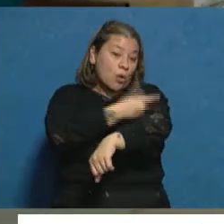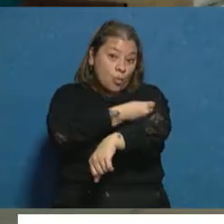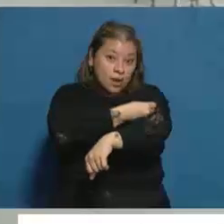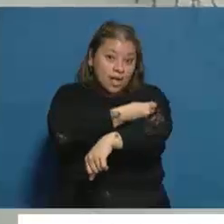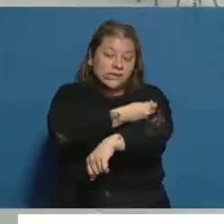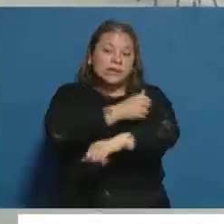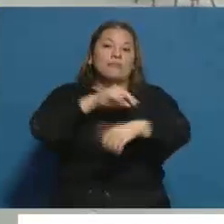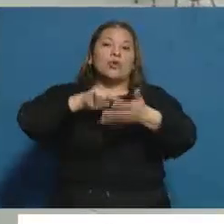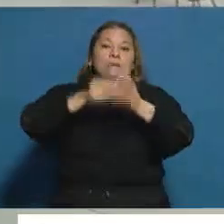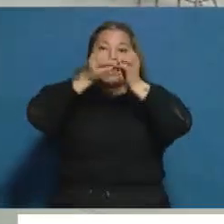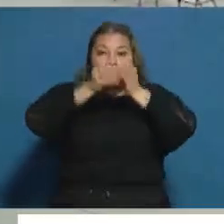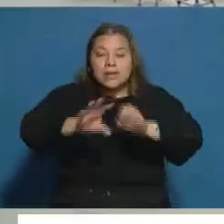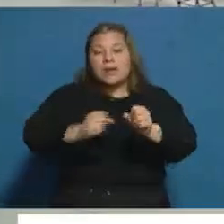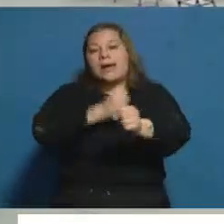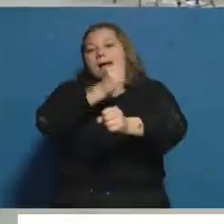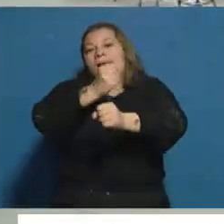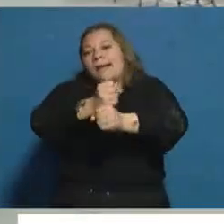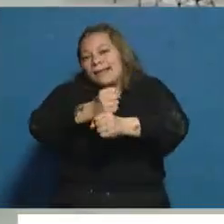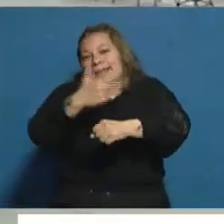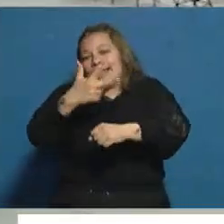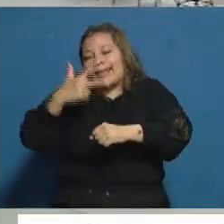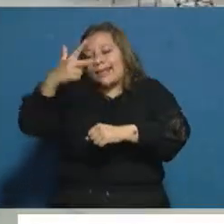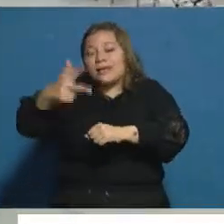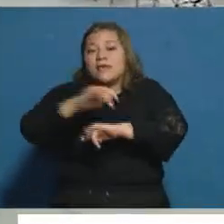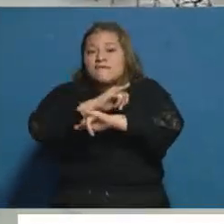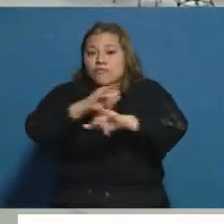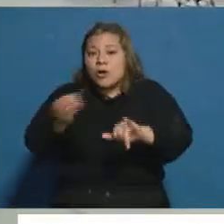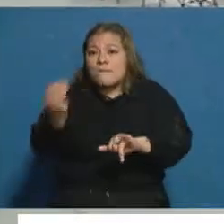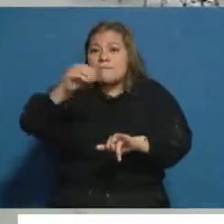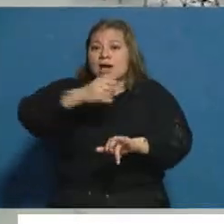producido. Pueden obtener más información en el sitio argentina.gov.ar.